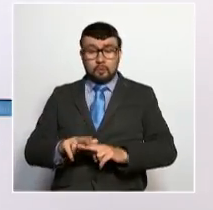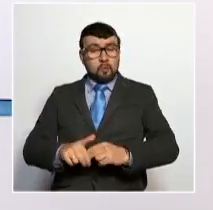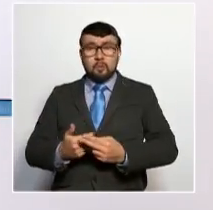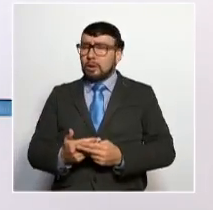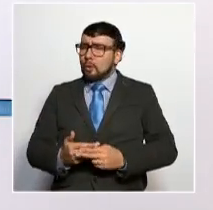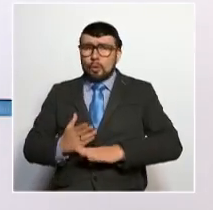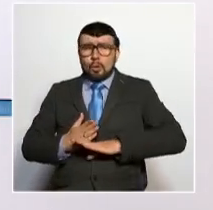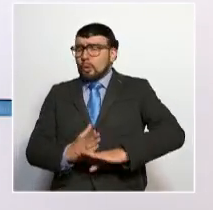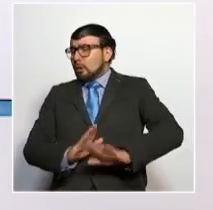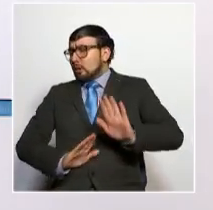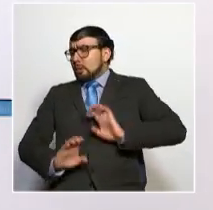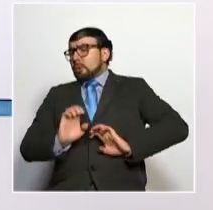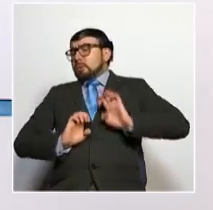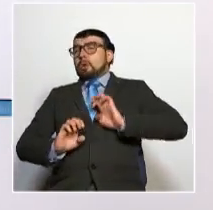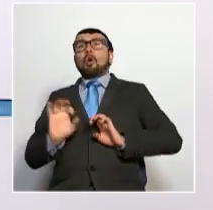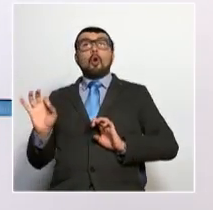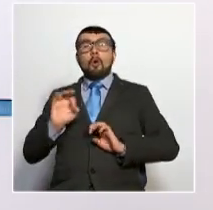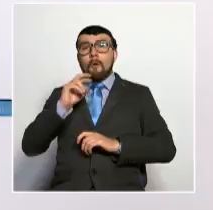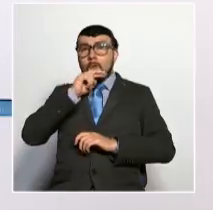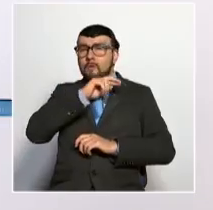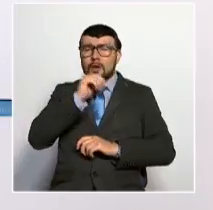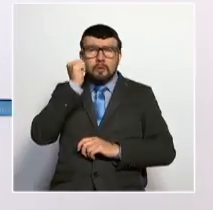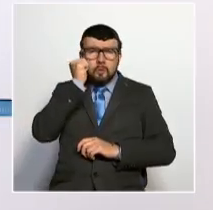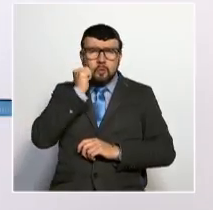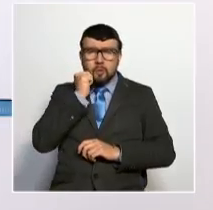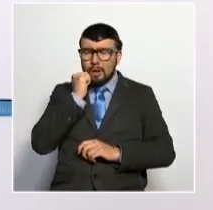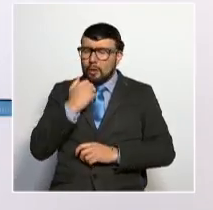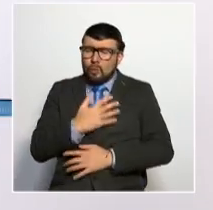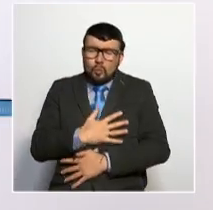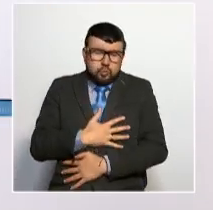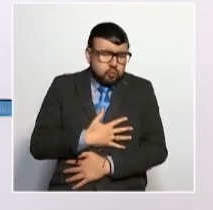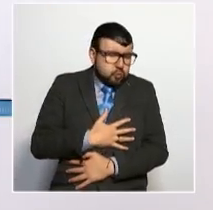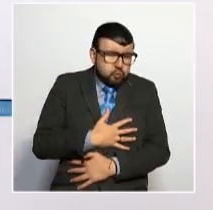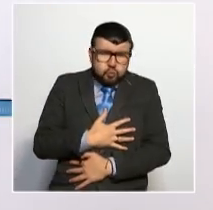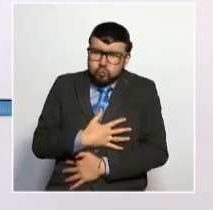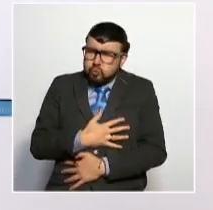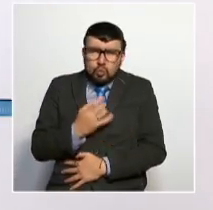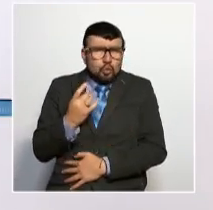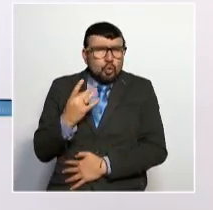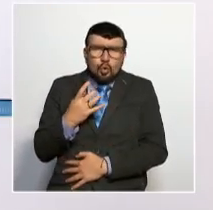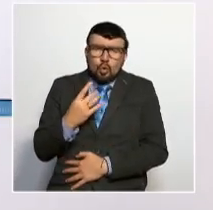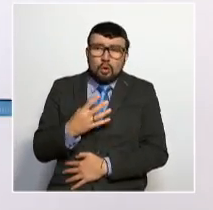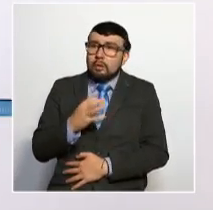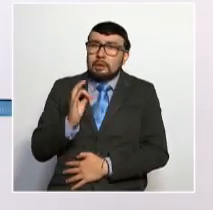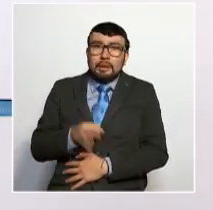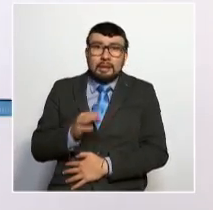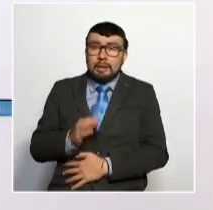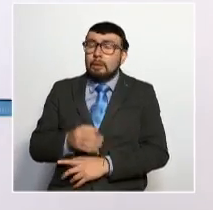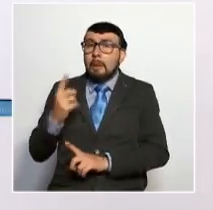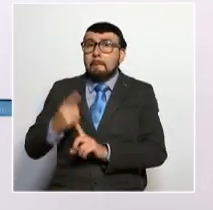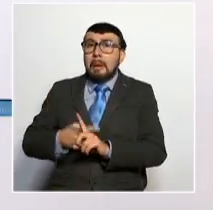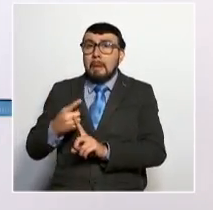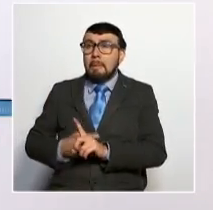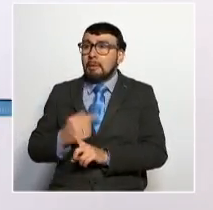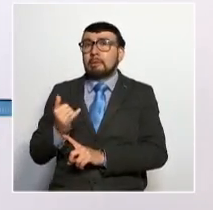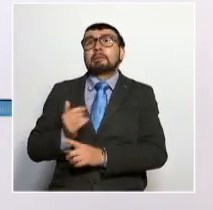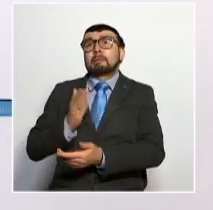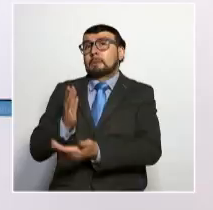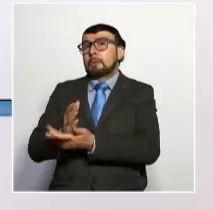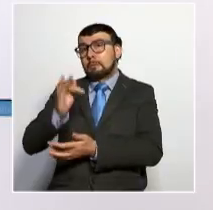sexuales, que les llega el periodo menstrual y el dolor las tira a la cama y tienen que incapacitarse cada época de menstruación.